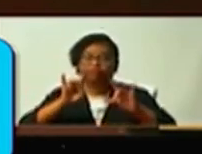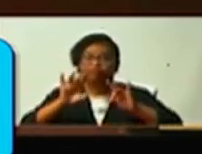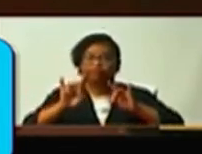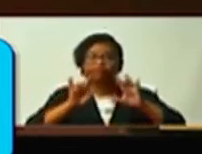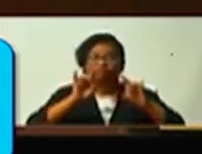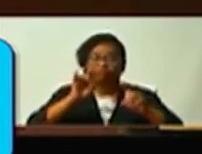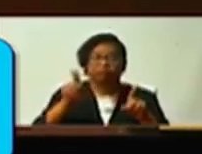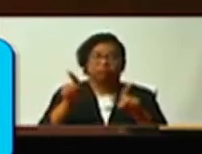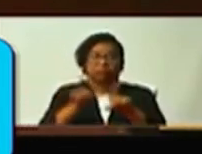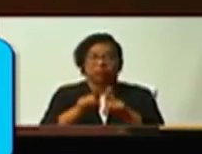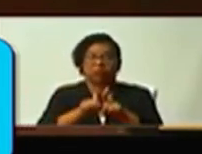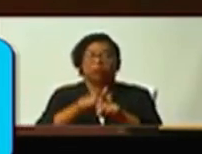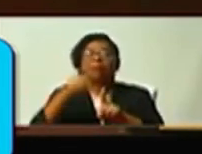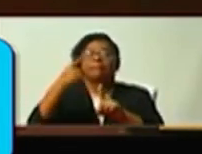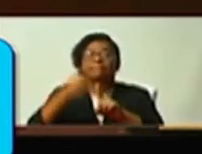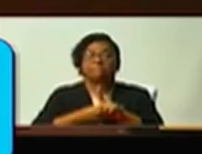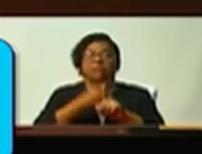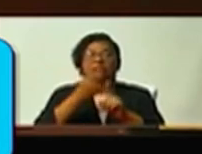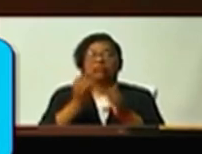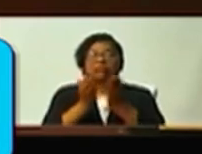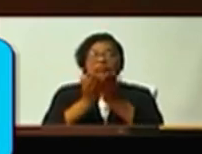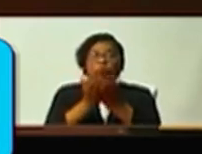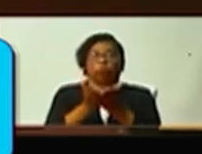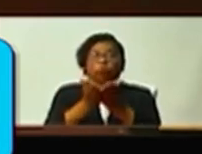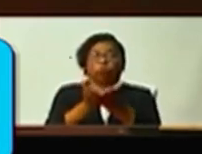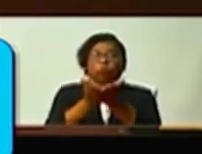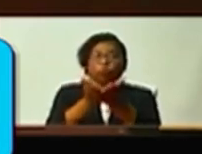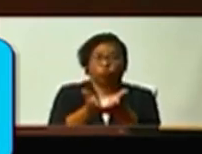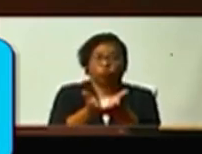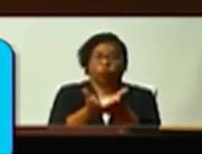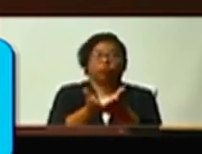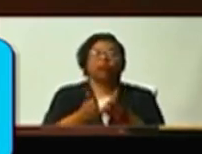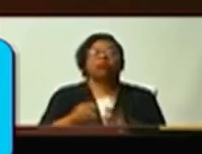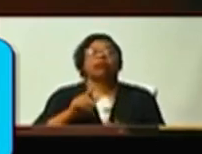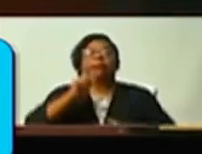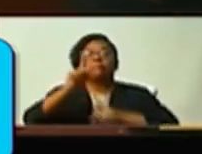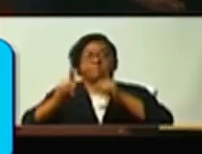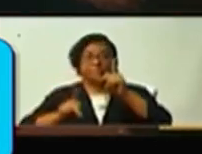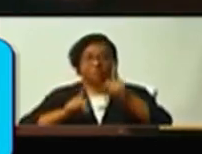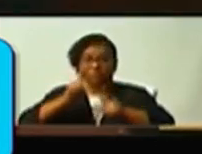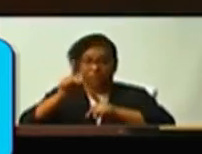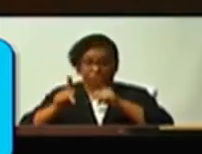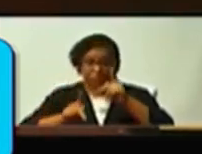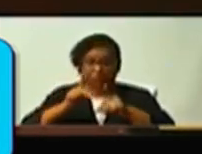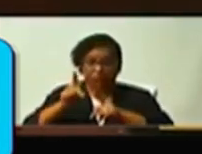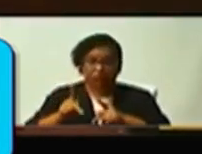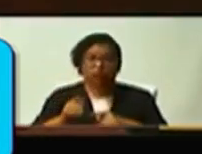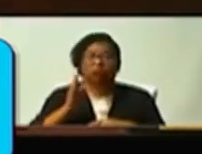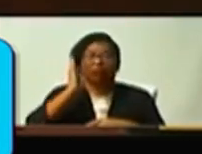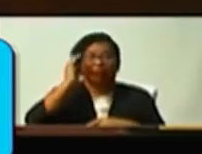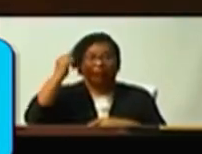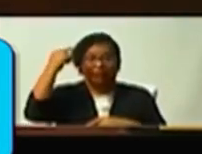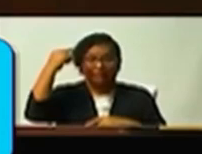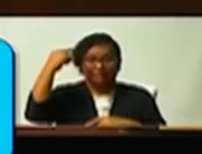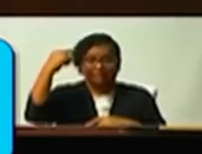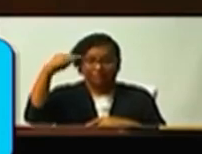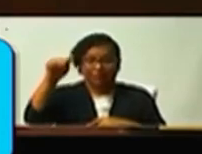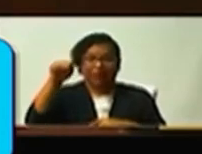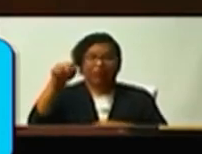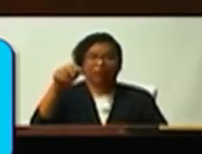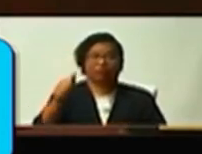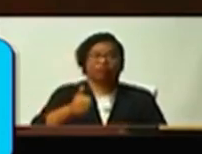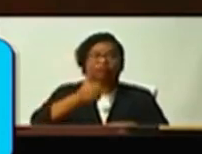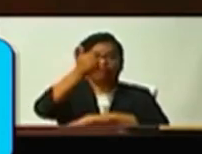mes de octubre de sus candidatos, y los diputados no estamos ajenos a eso. Por suerte y